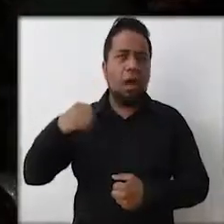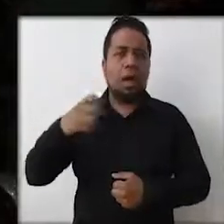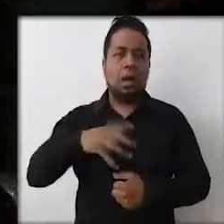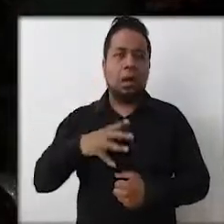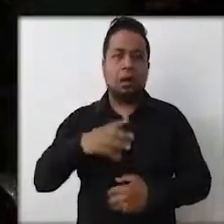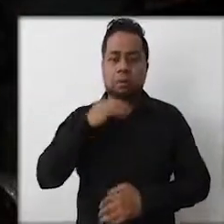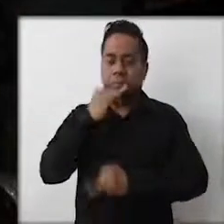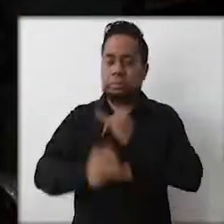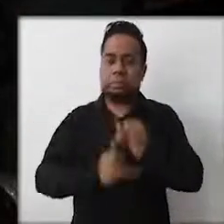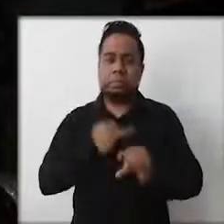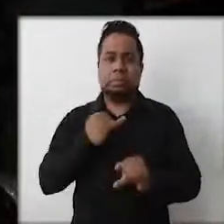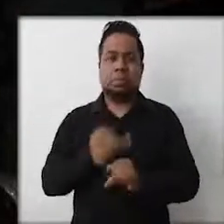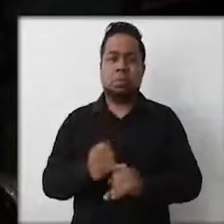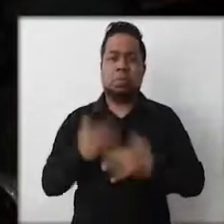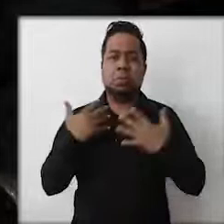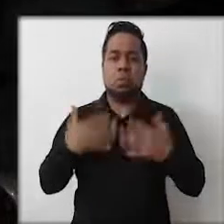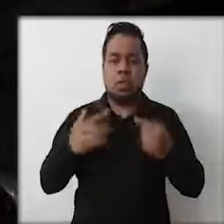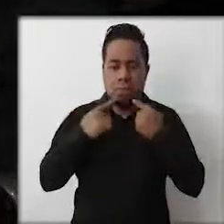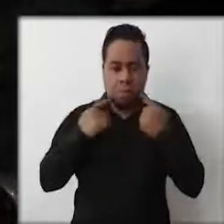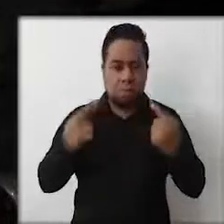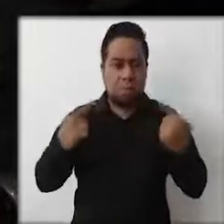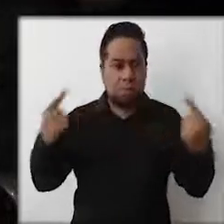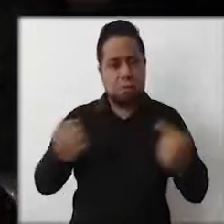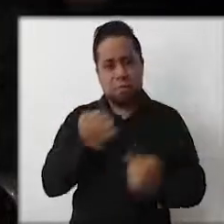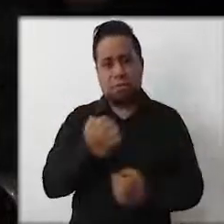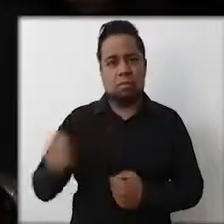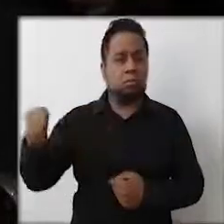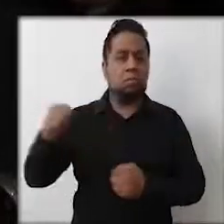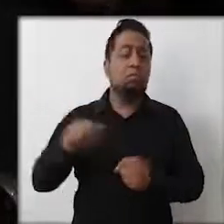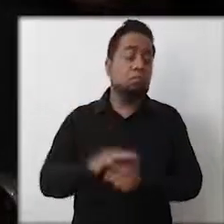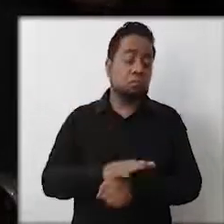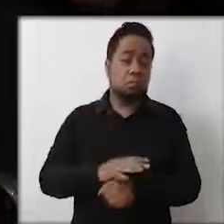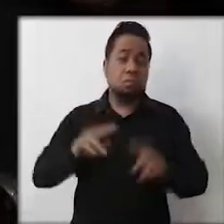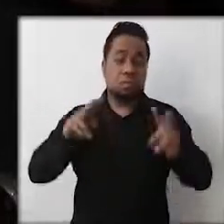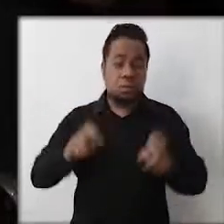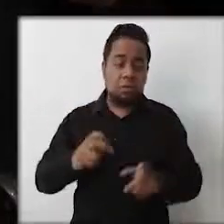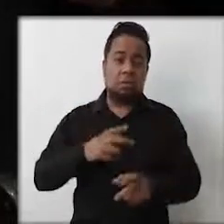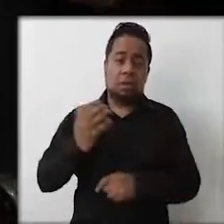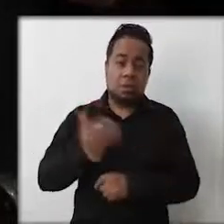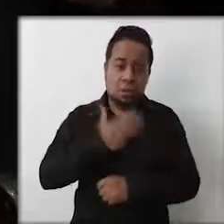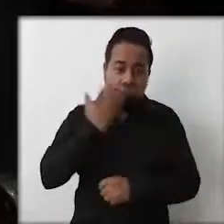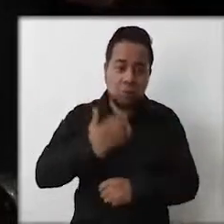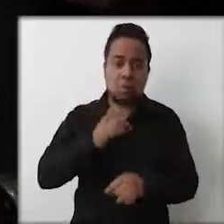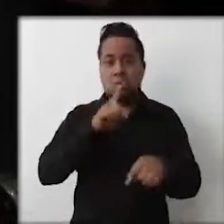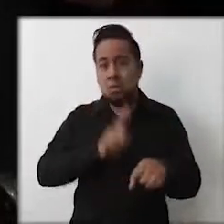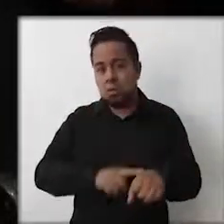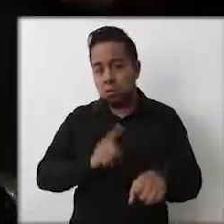su fundamento pues en las tradiciones propias de